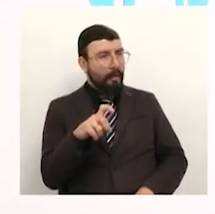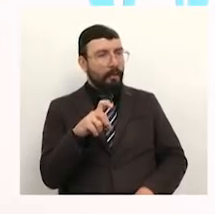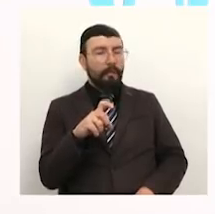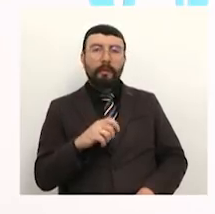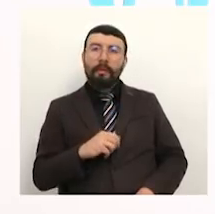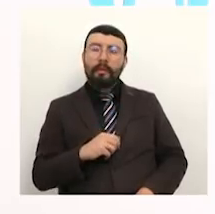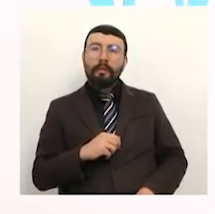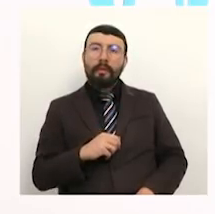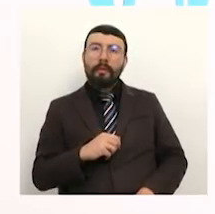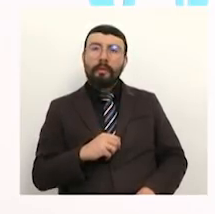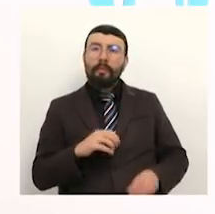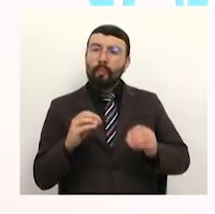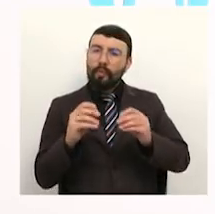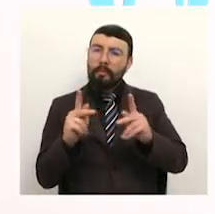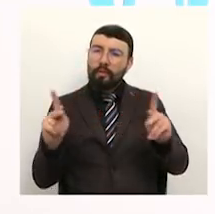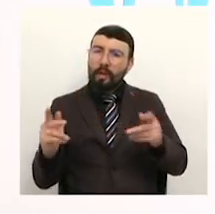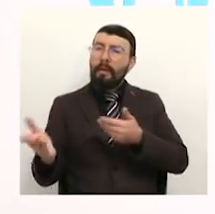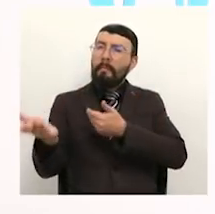sentando personas